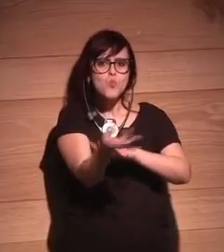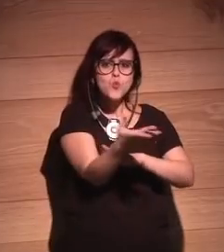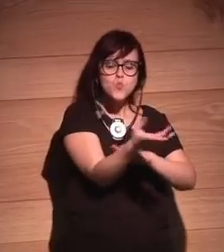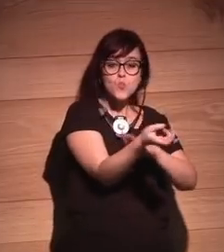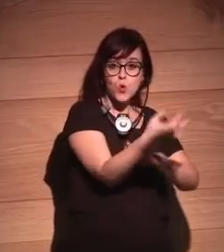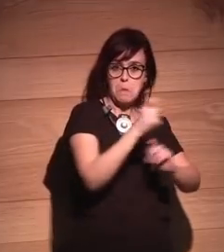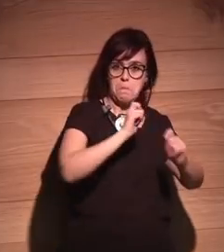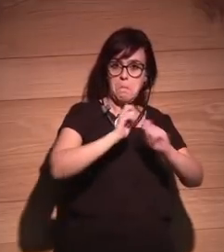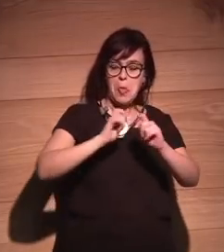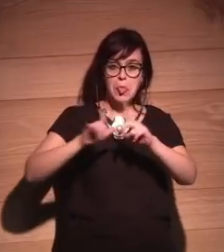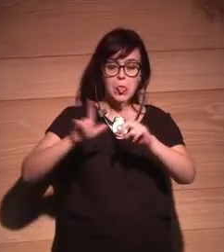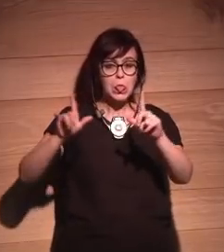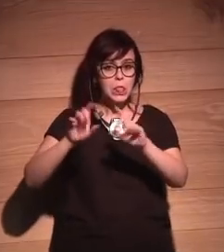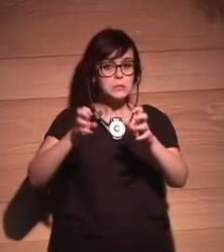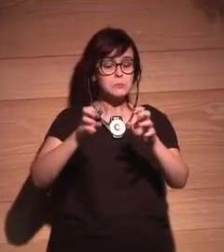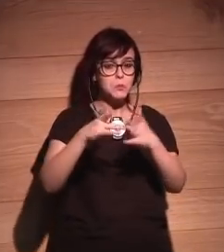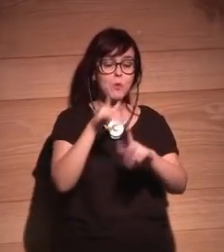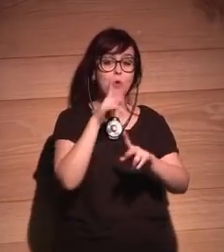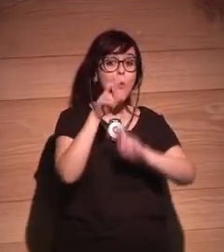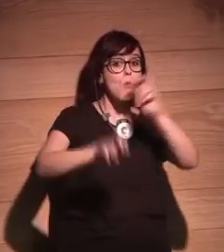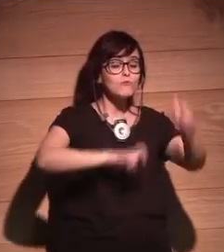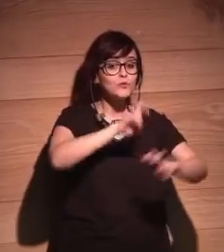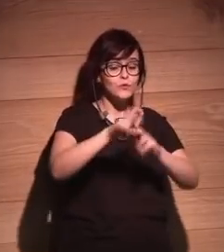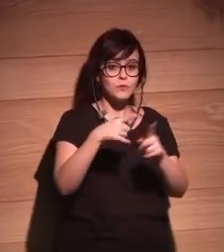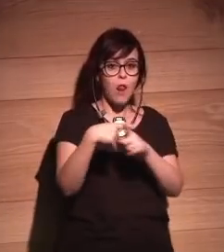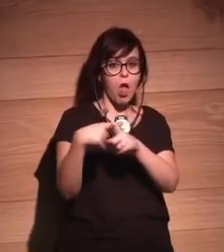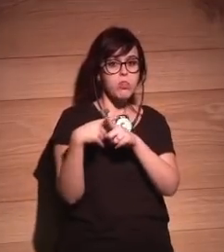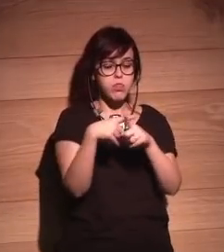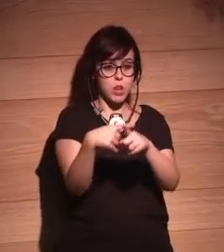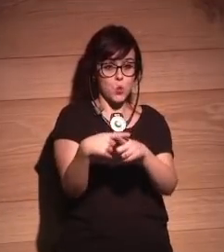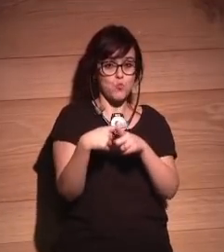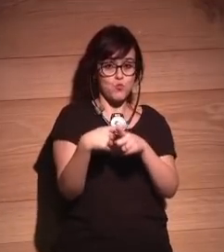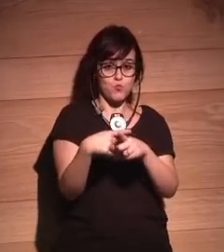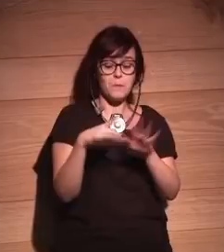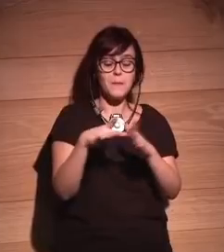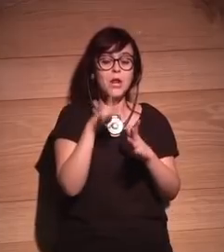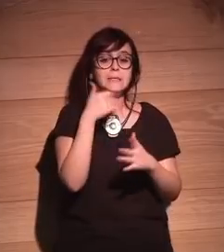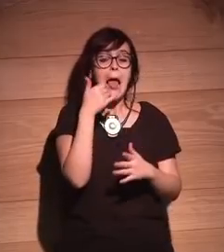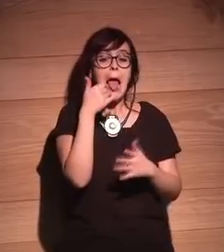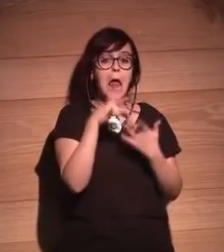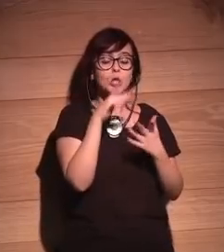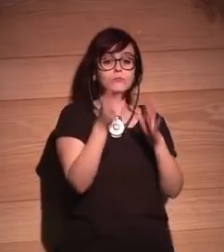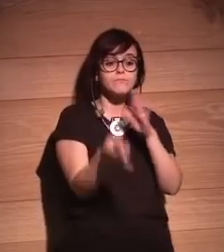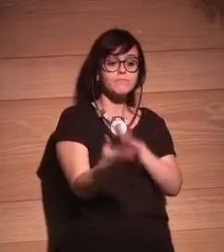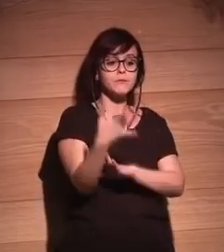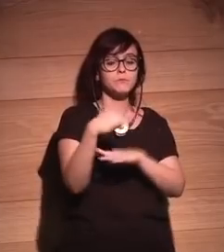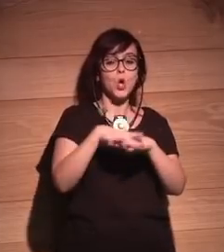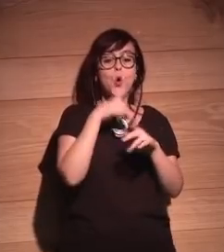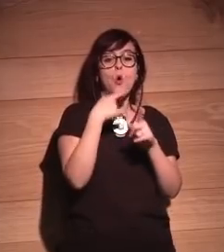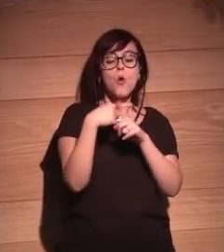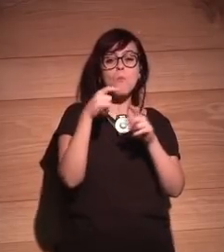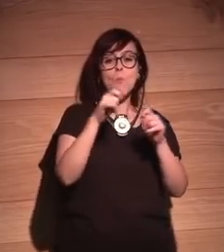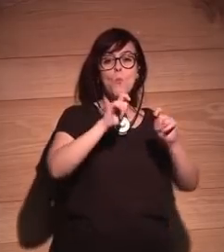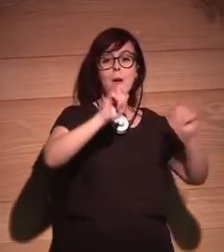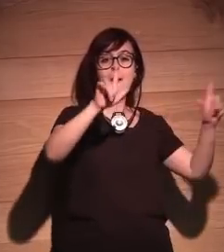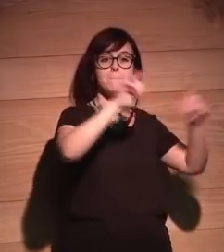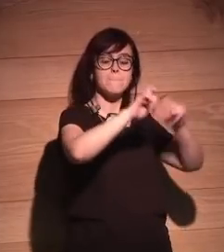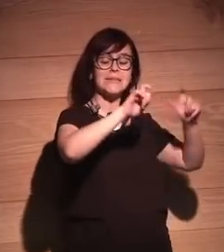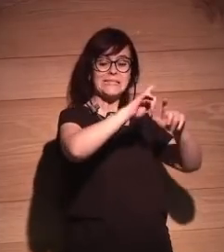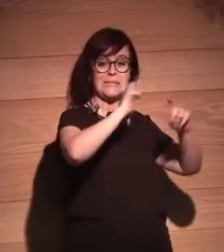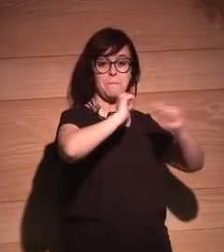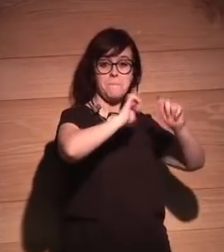que empiezan con la búsqueda del bien común. Pero esto no es algo que ocurra en los grandes medios. Quizás